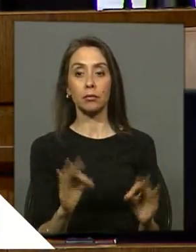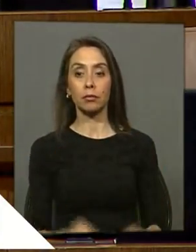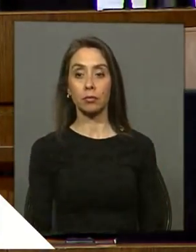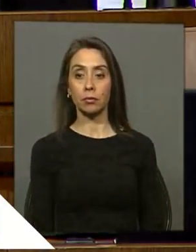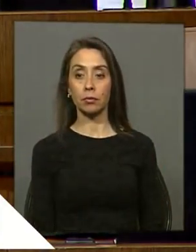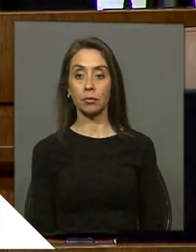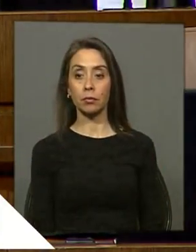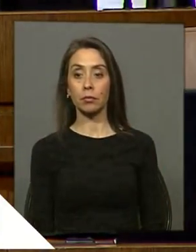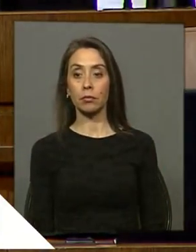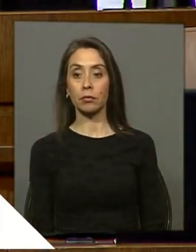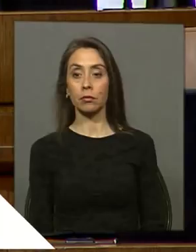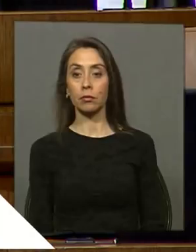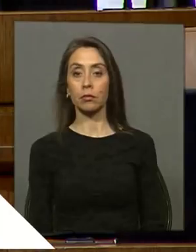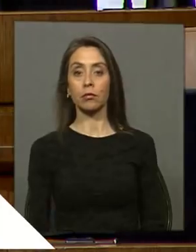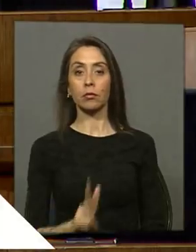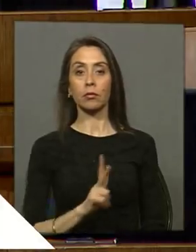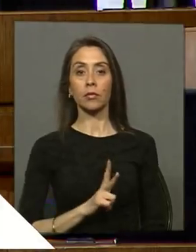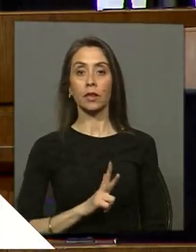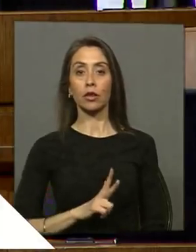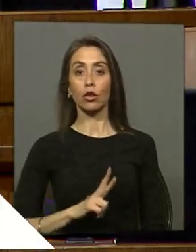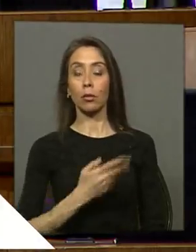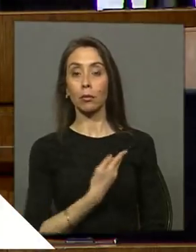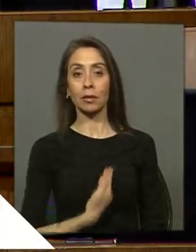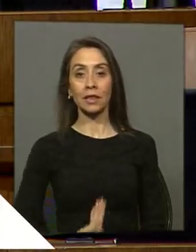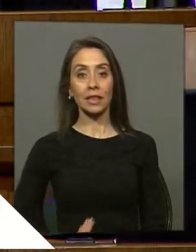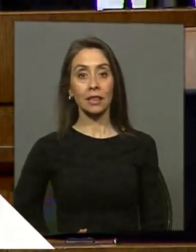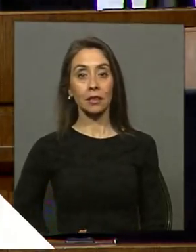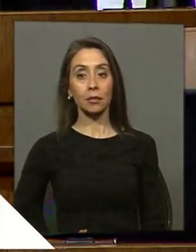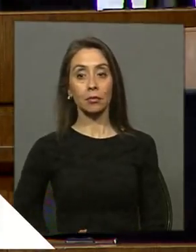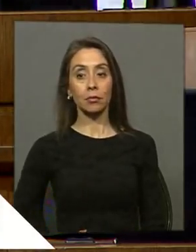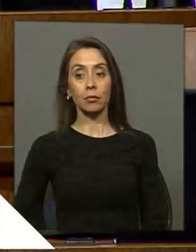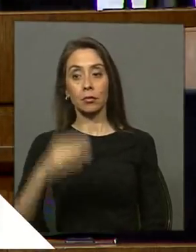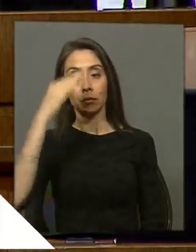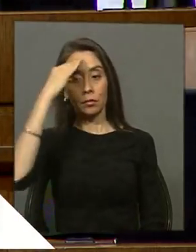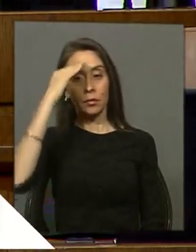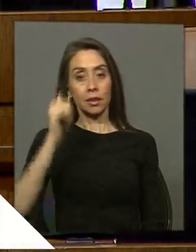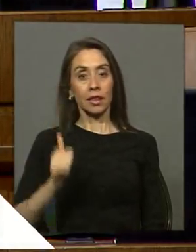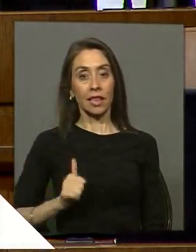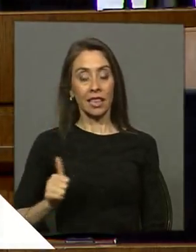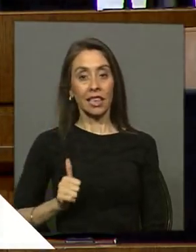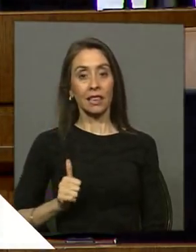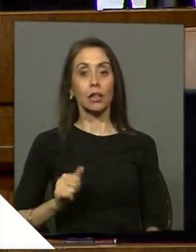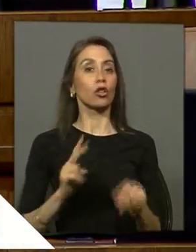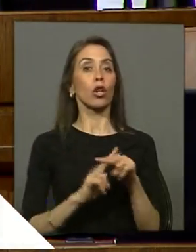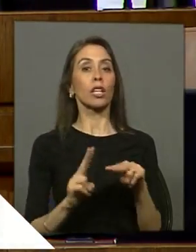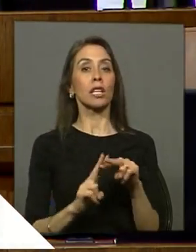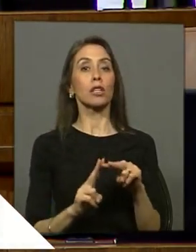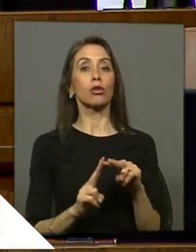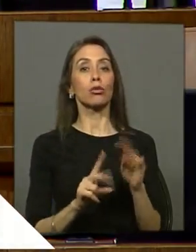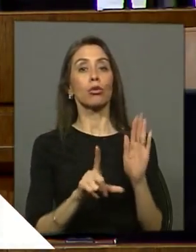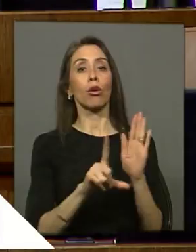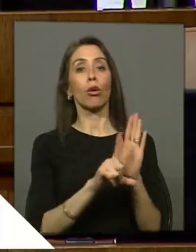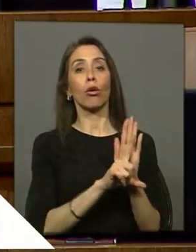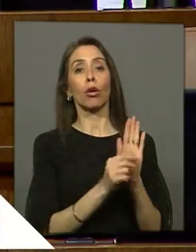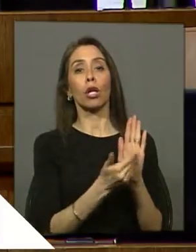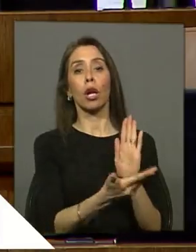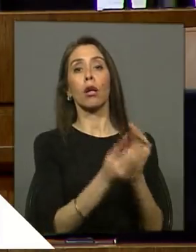en consecuencia señor presidente el ejército hizo solo lo que podía hacer